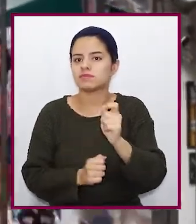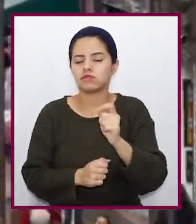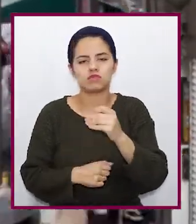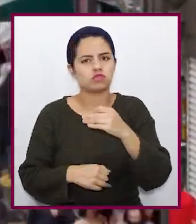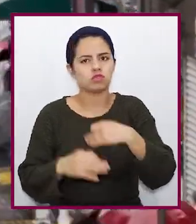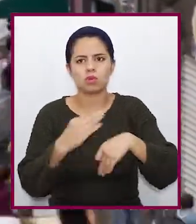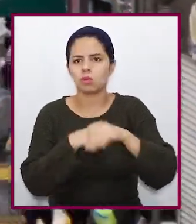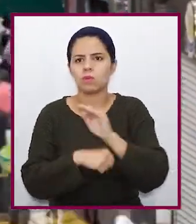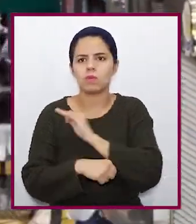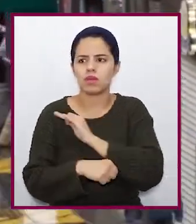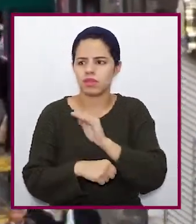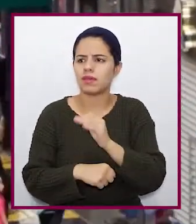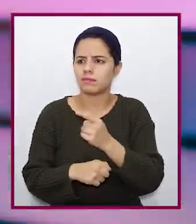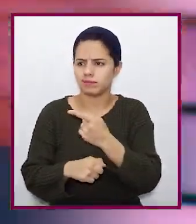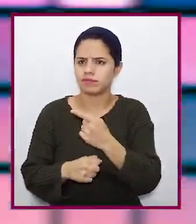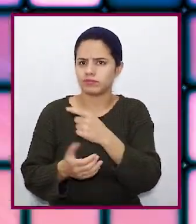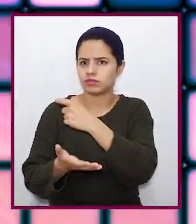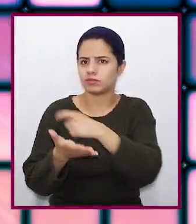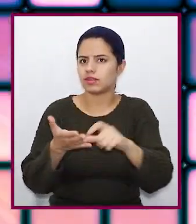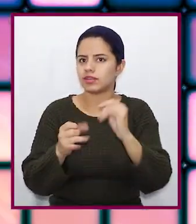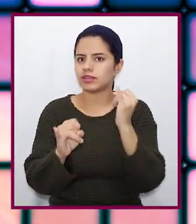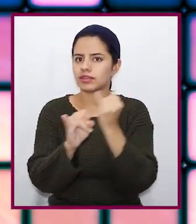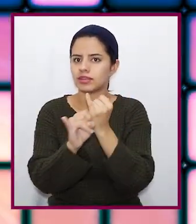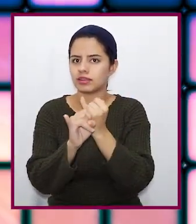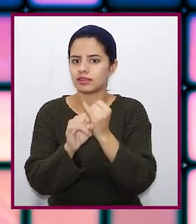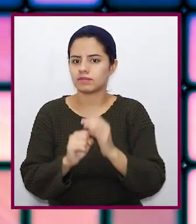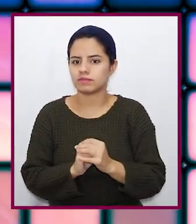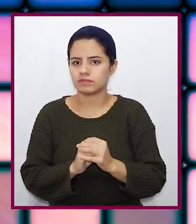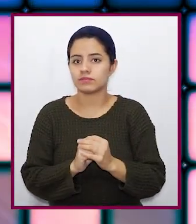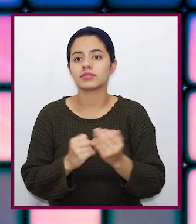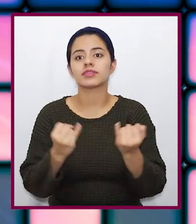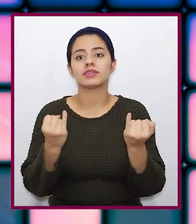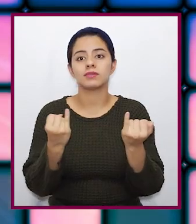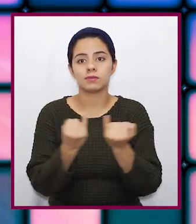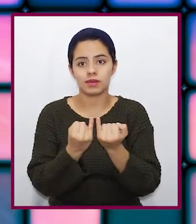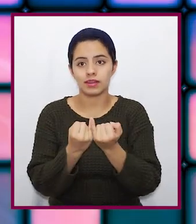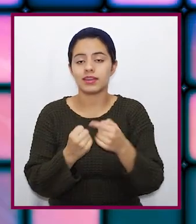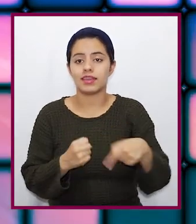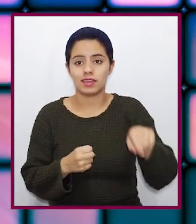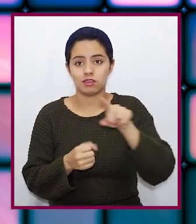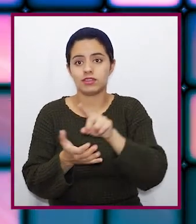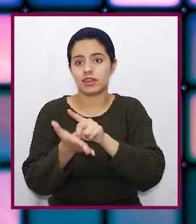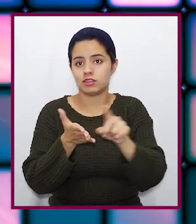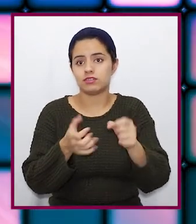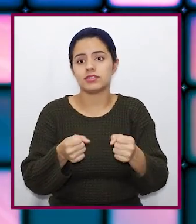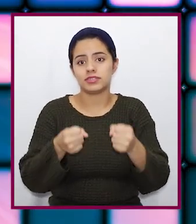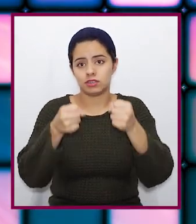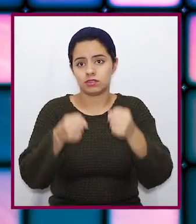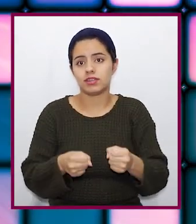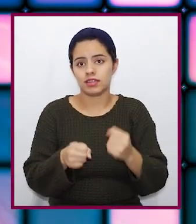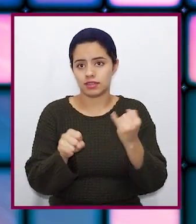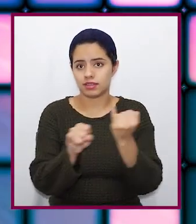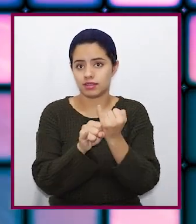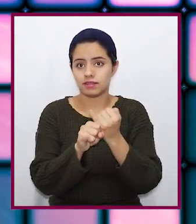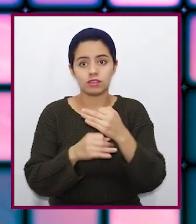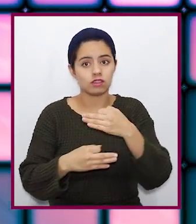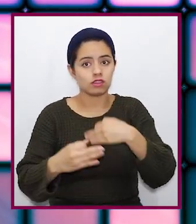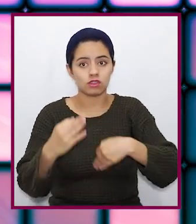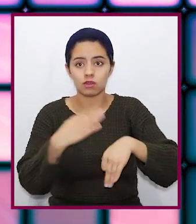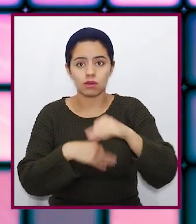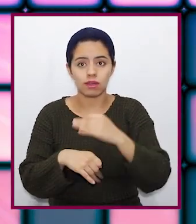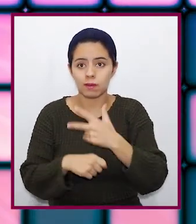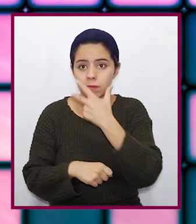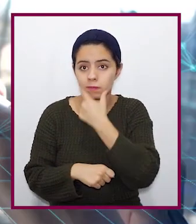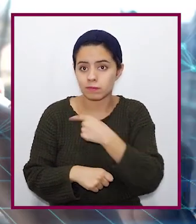importar sus características personales. Derecho a la seguridad digital. Todas y todos tenemos derecho a